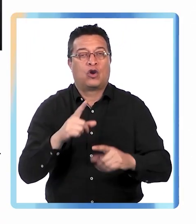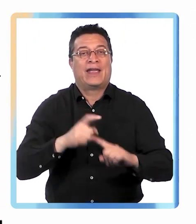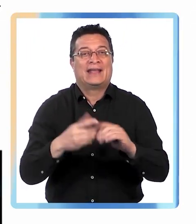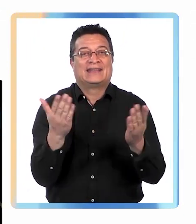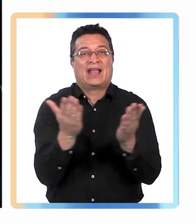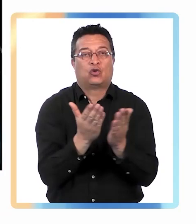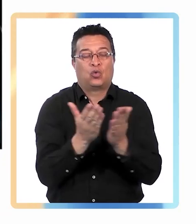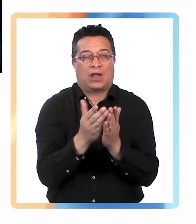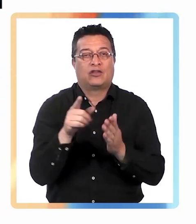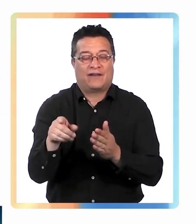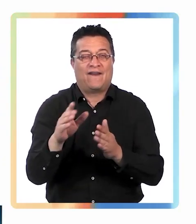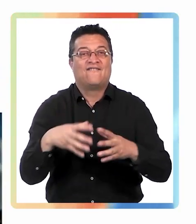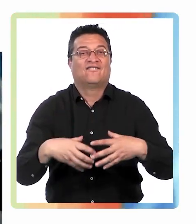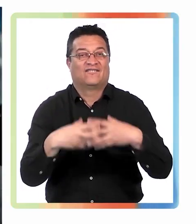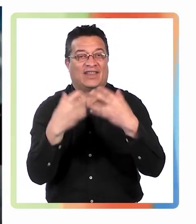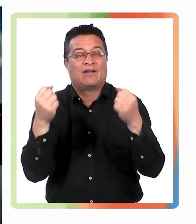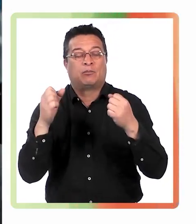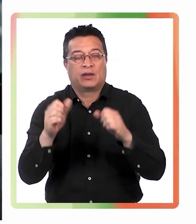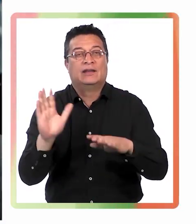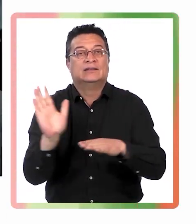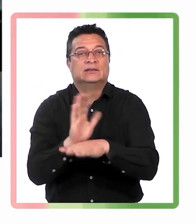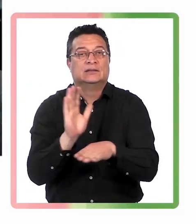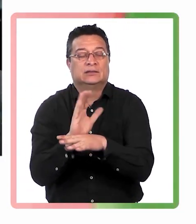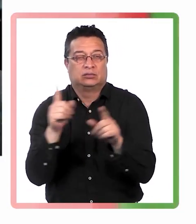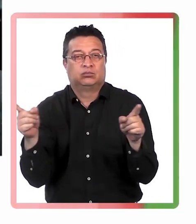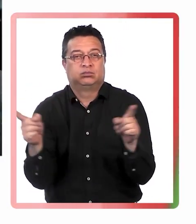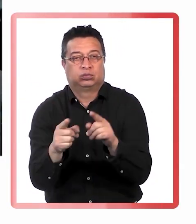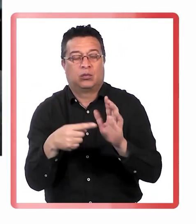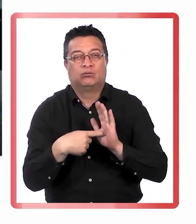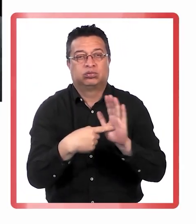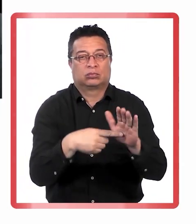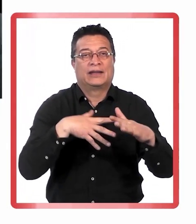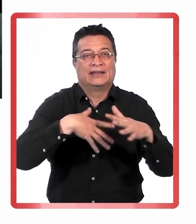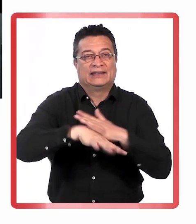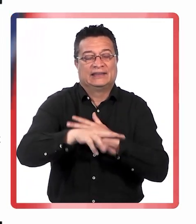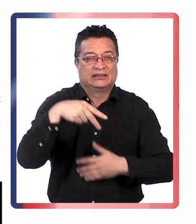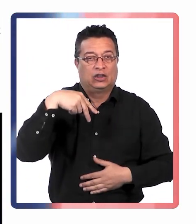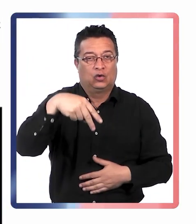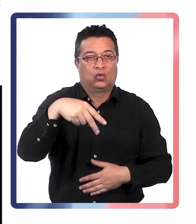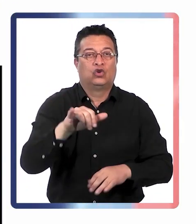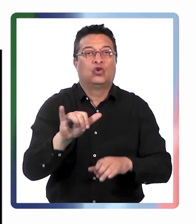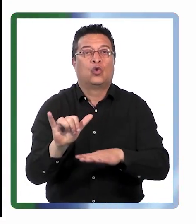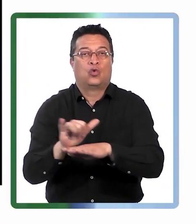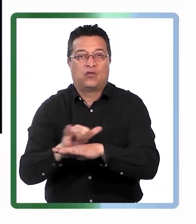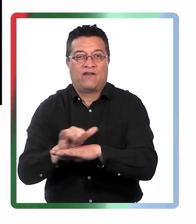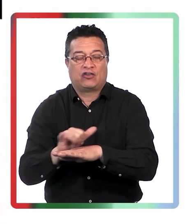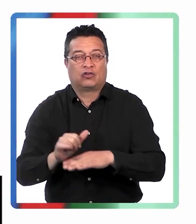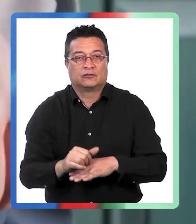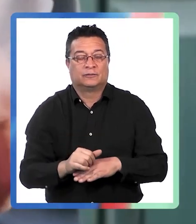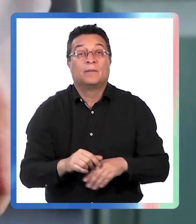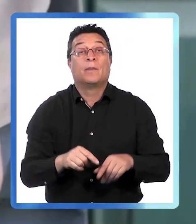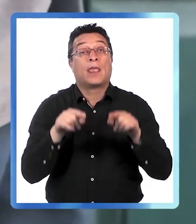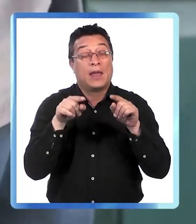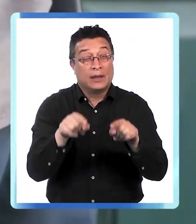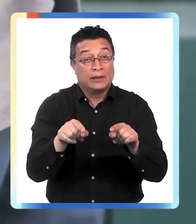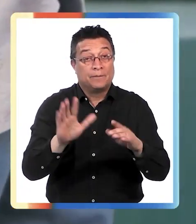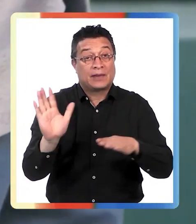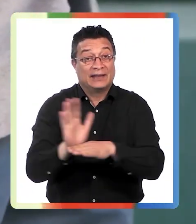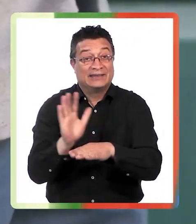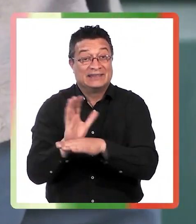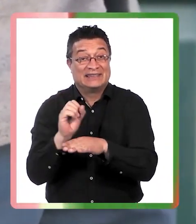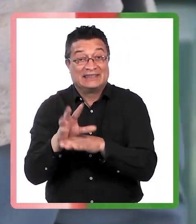del Festival de Tribeca para crear cortometrajes que se mostrarán el próximo 15 de junio en Nueva York. No obstante, los